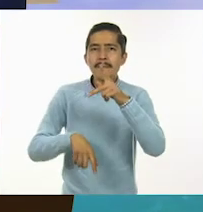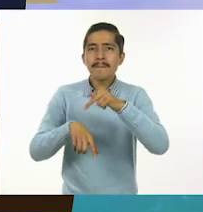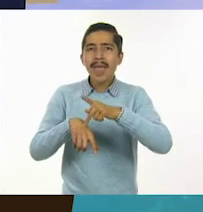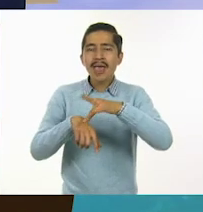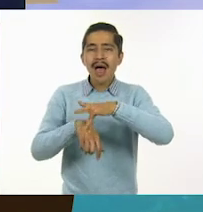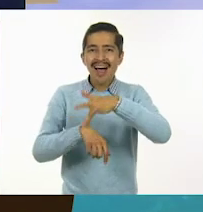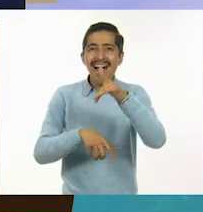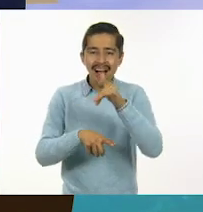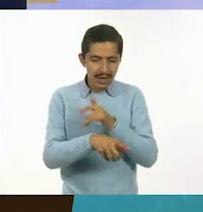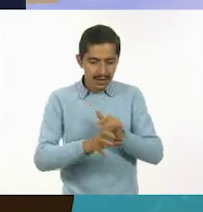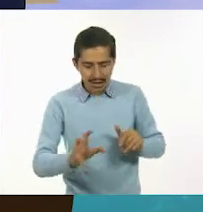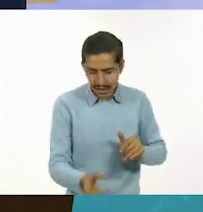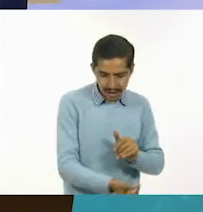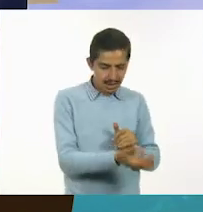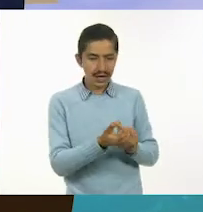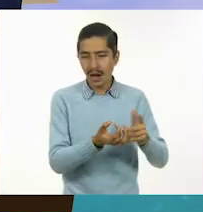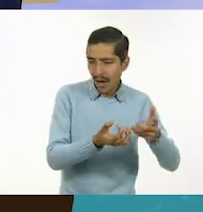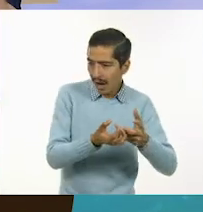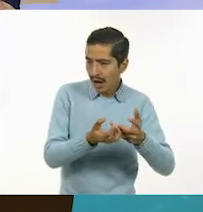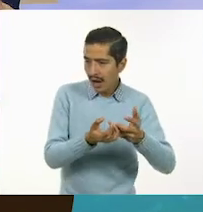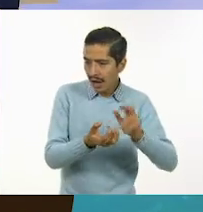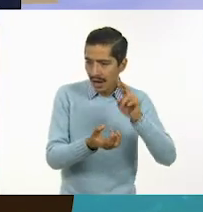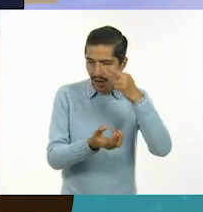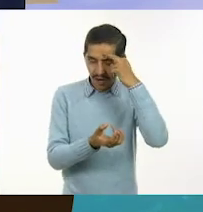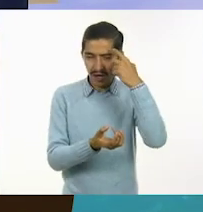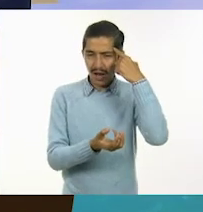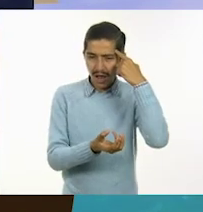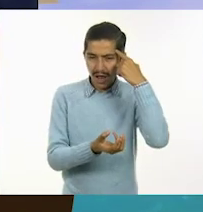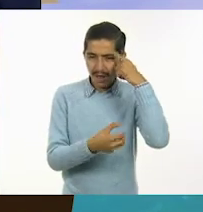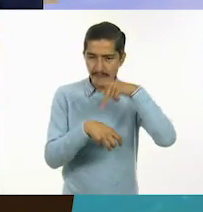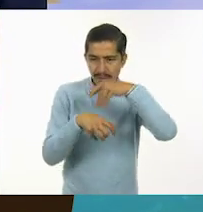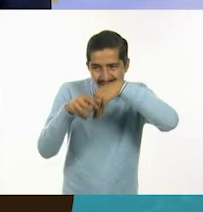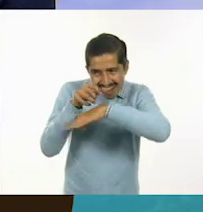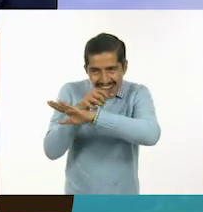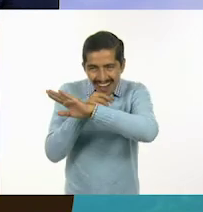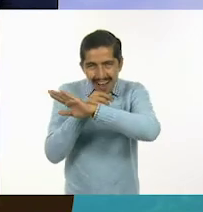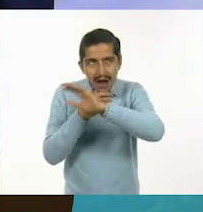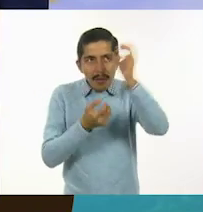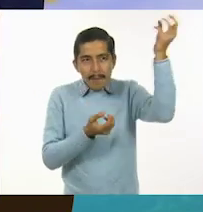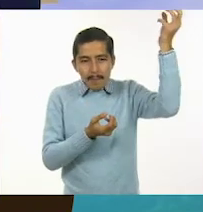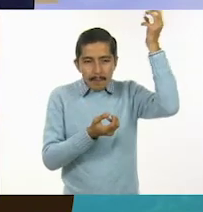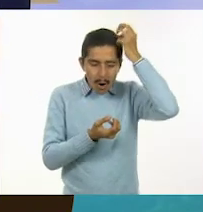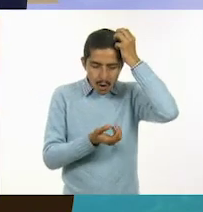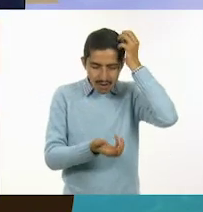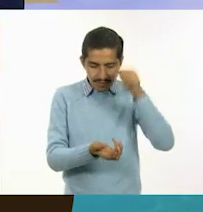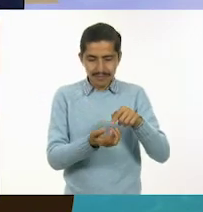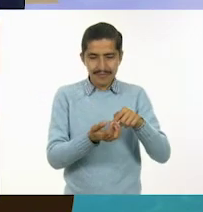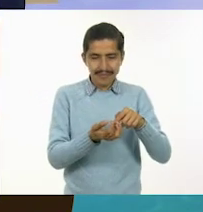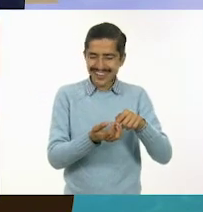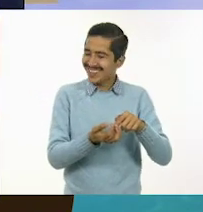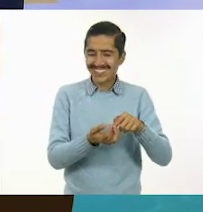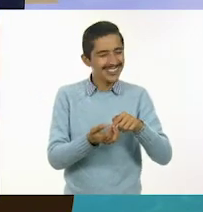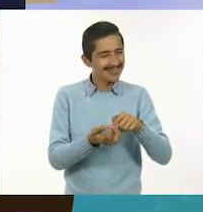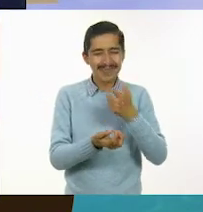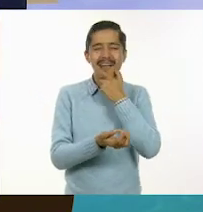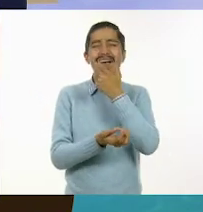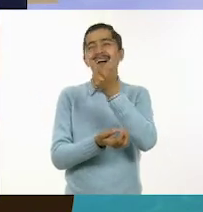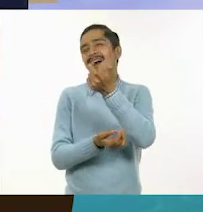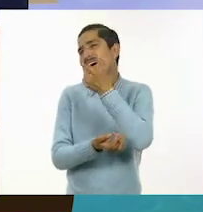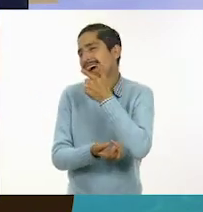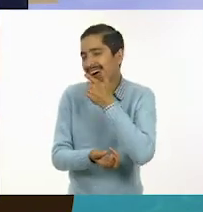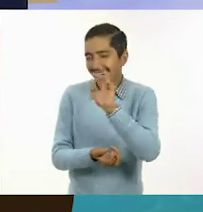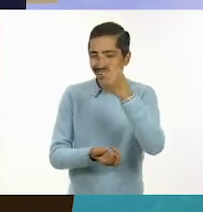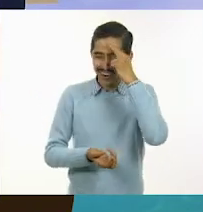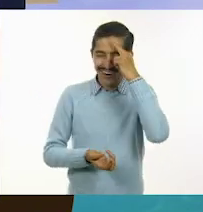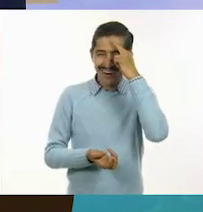piedra brillante, esa que había caído sobre su cabeza en la cueva. Le dio tanta risa recordar ese momento que